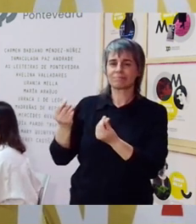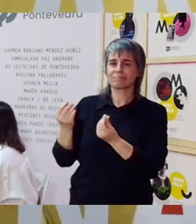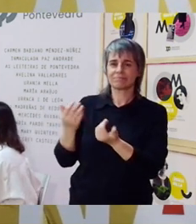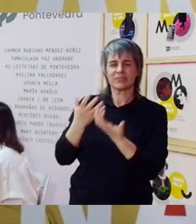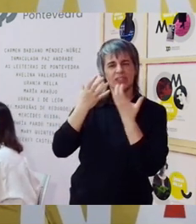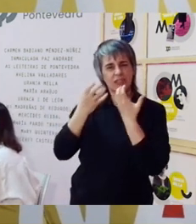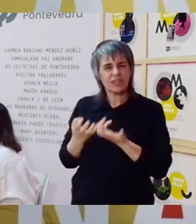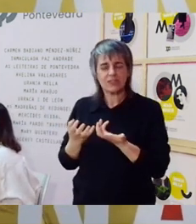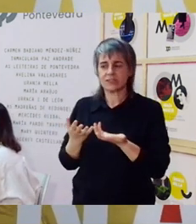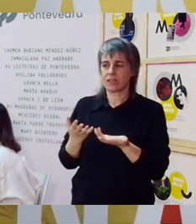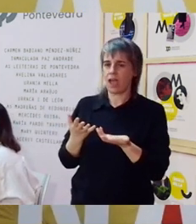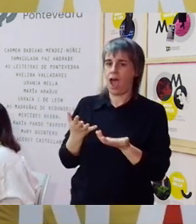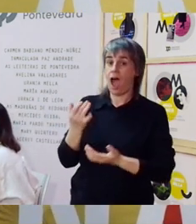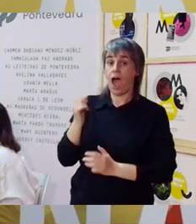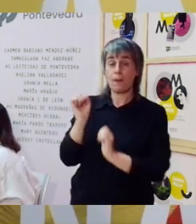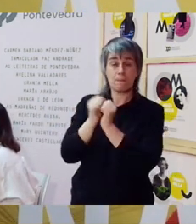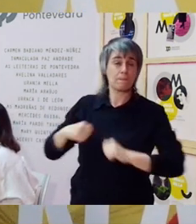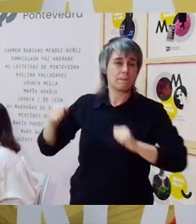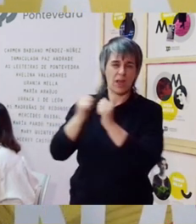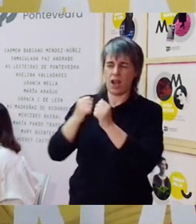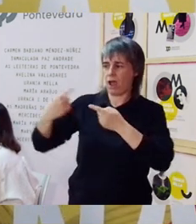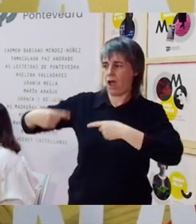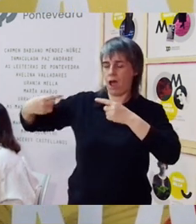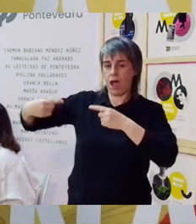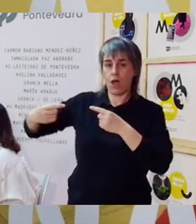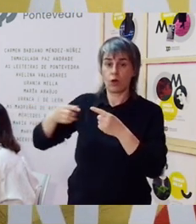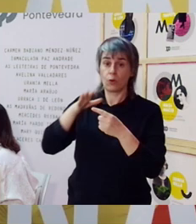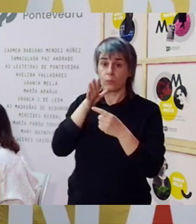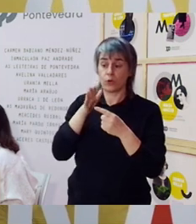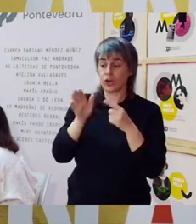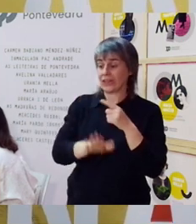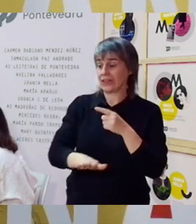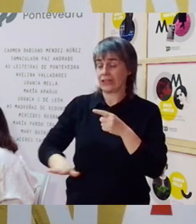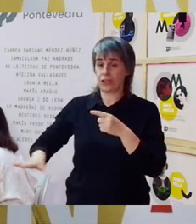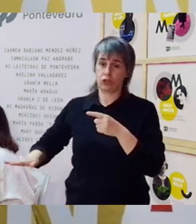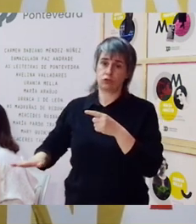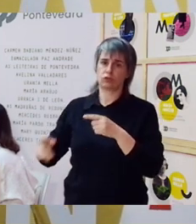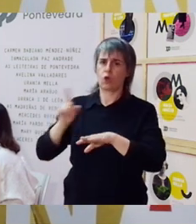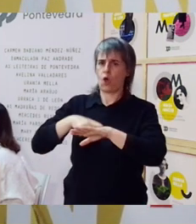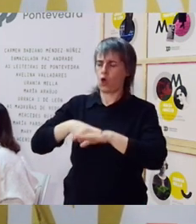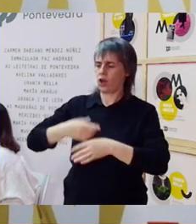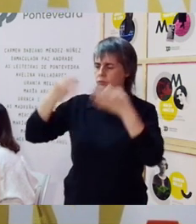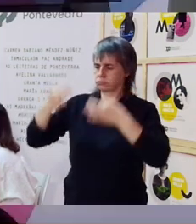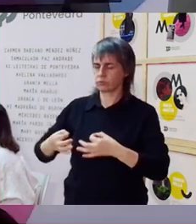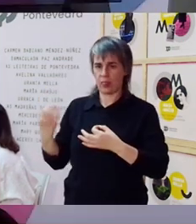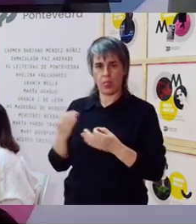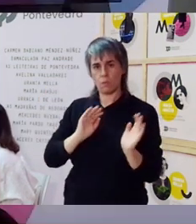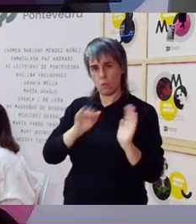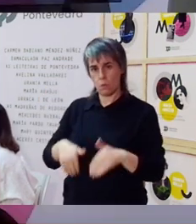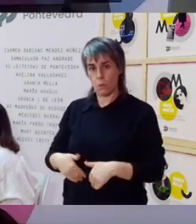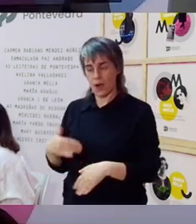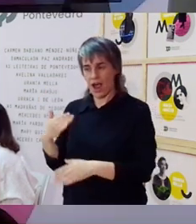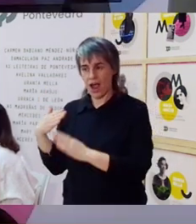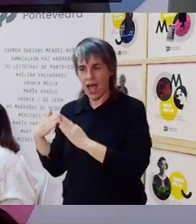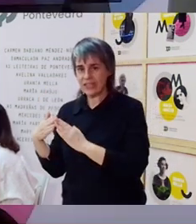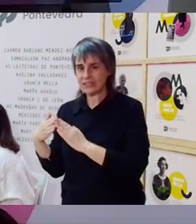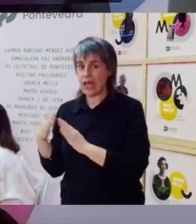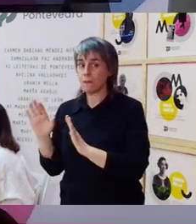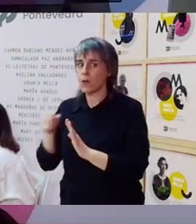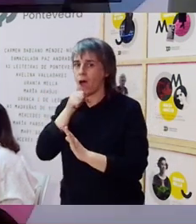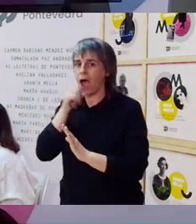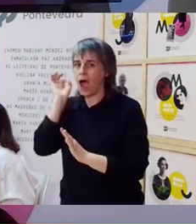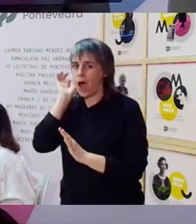Tiñan peleas porque os rapaces nos deixaba chegar despois daquela hora, ela iba e abríalles a